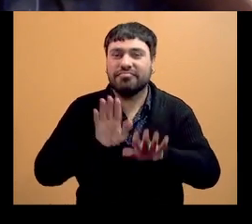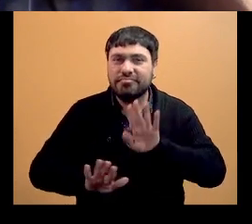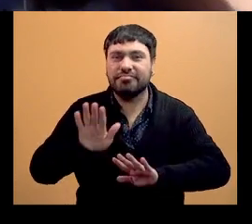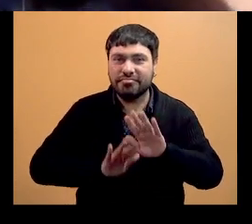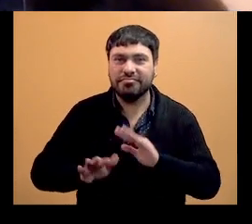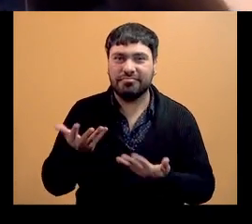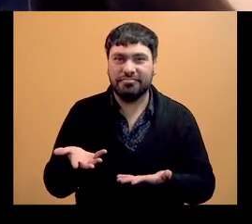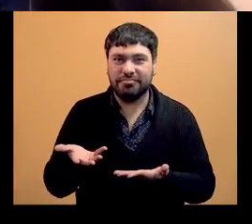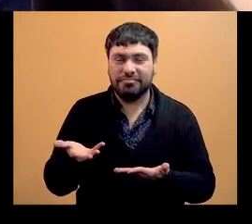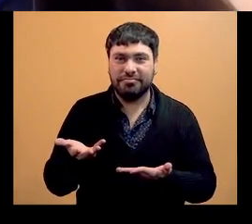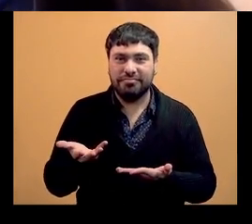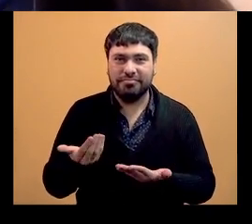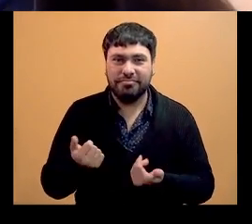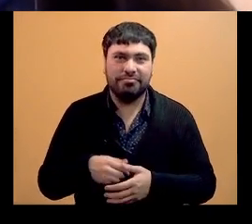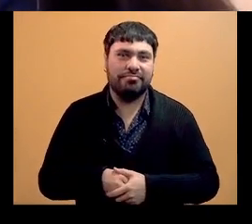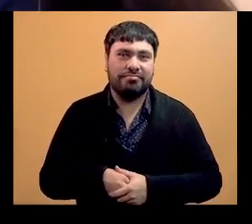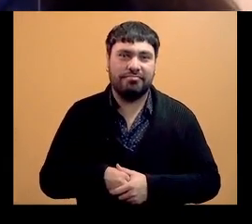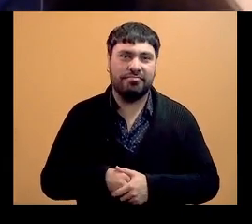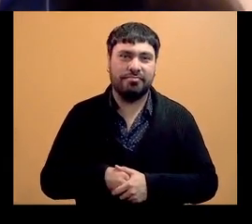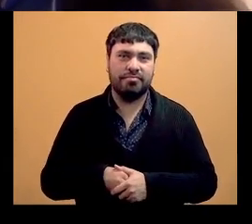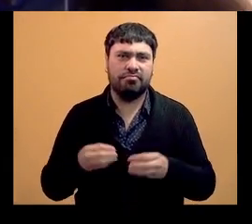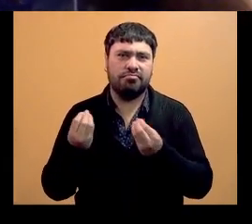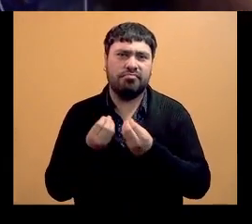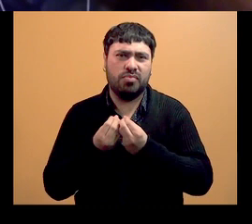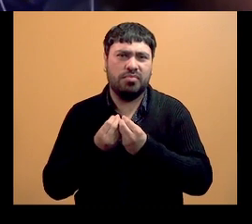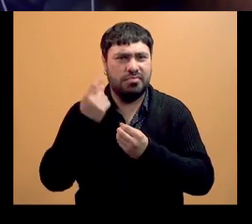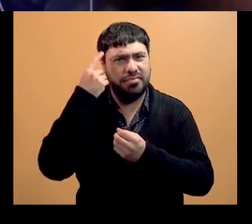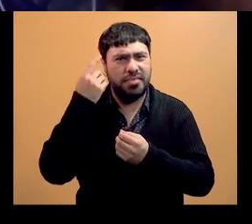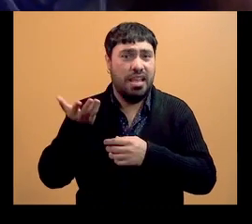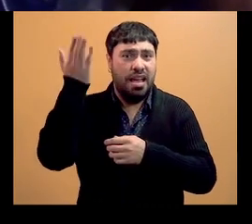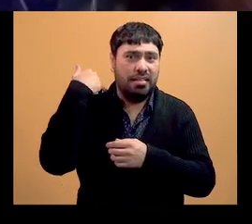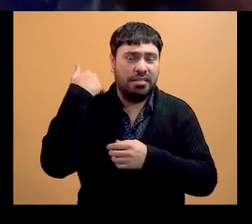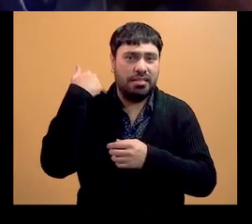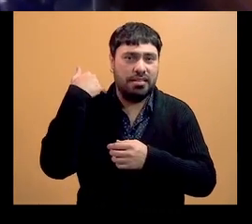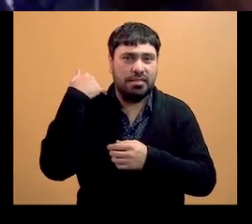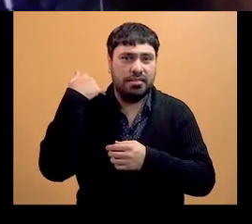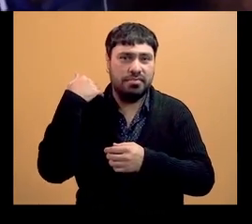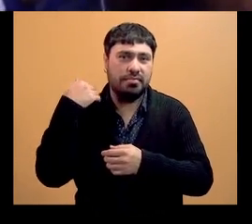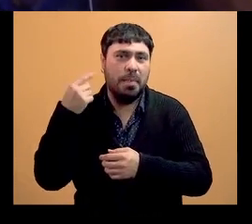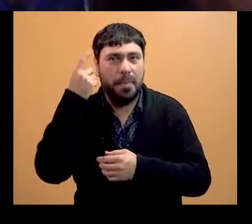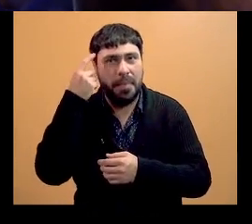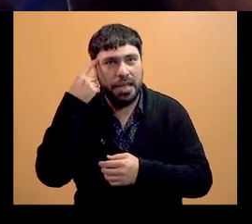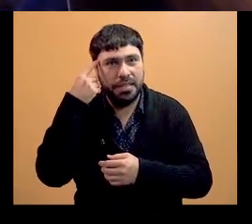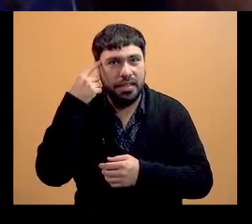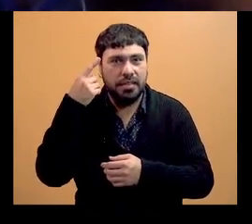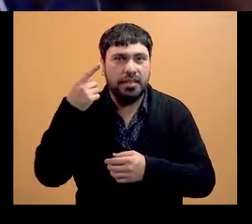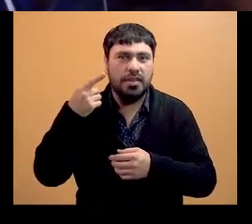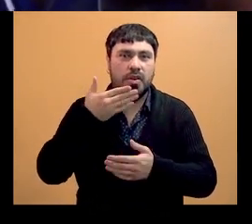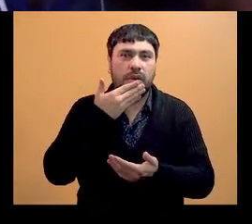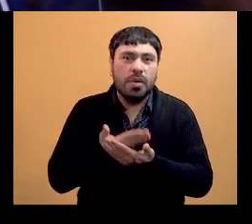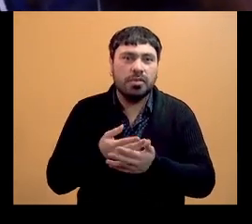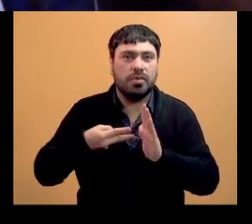estos objetos deorbiten. Entonces, con eso, por muchas décadas se pensó que estábamos más o menos resolviendo los